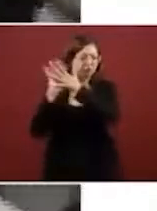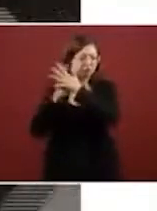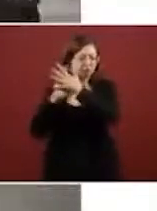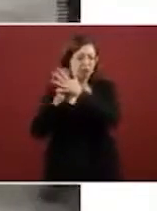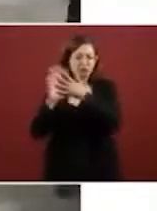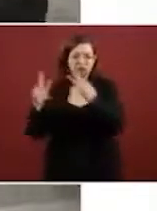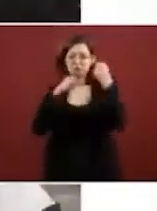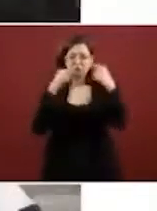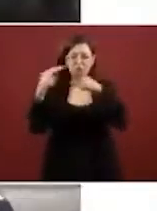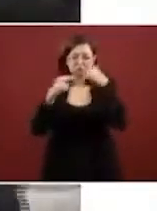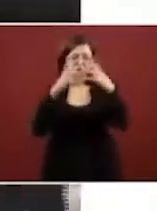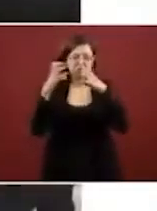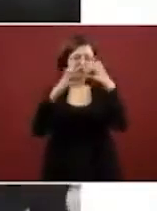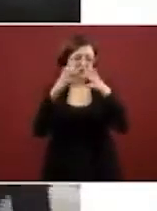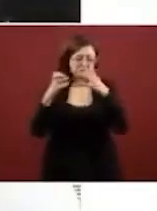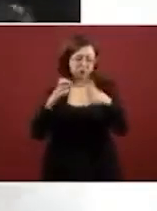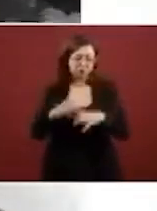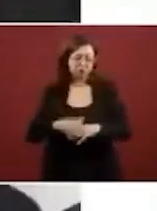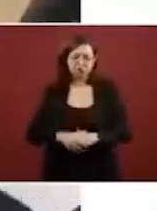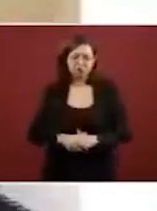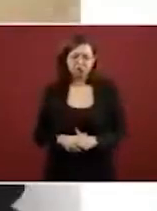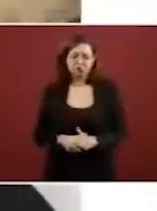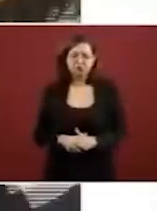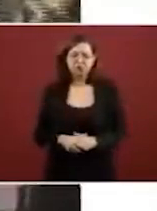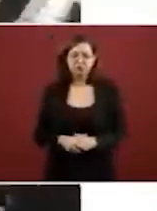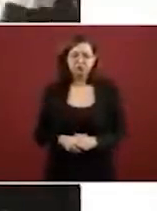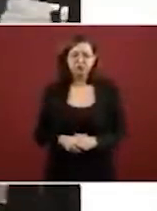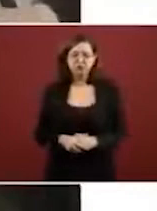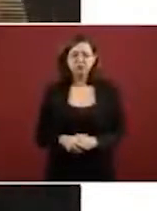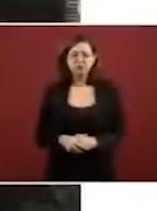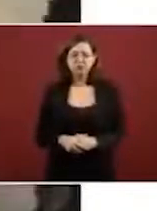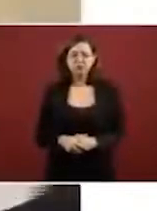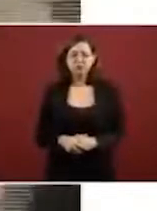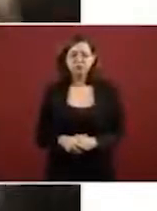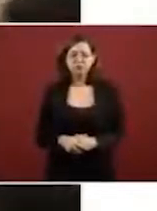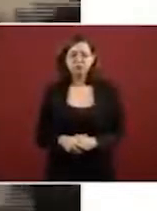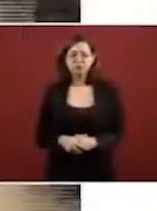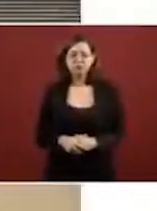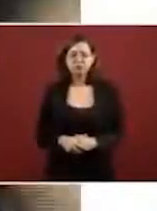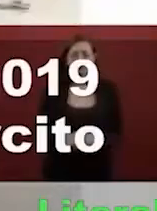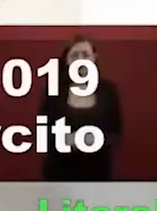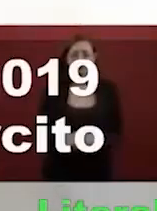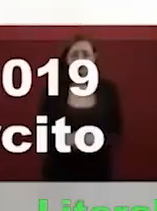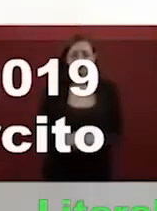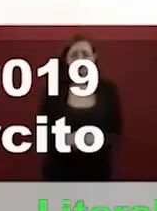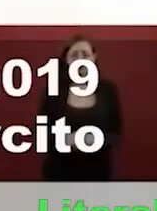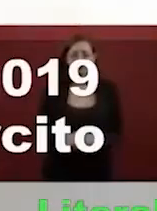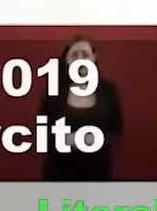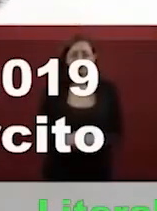Ovidio Guzmán, hijo del jefe del cártel de Sinaloa, Joaquín El Chapo Guzmán Loera.